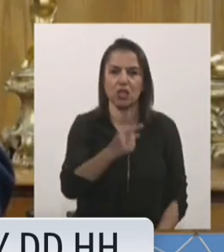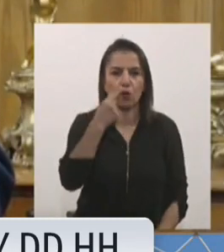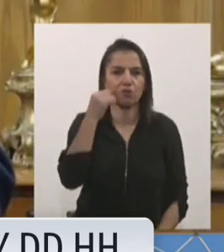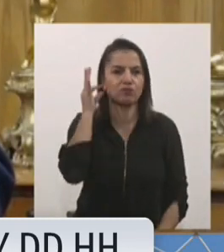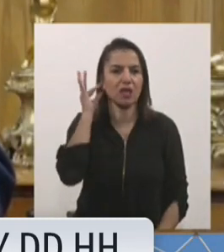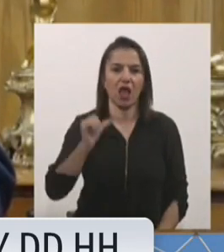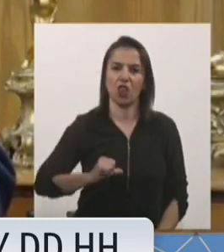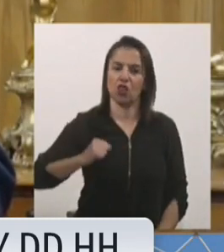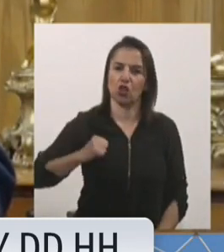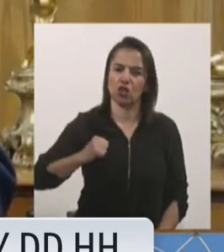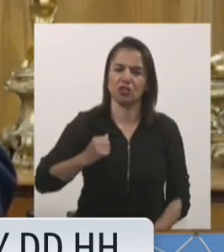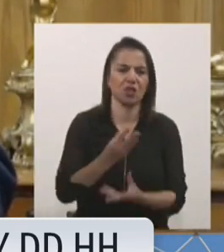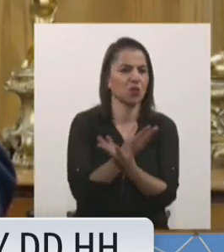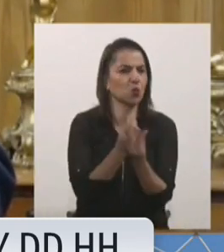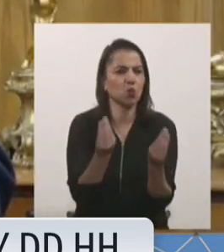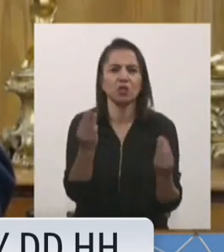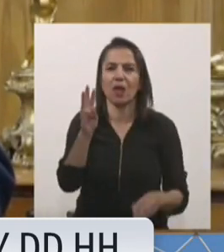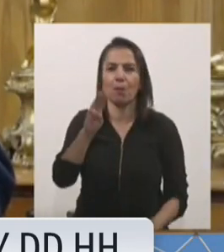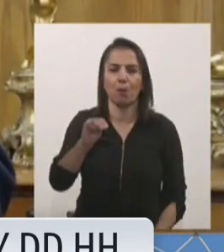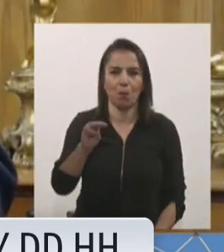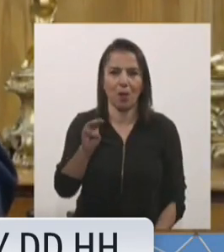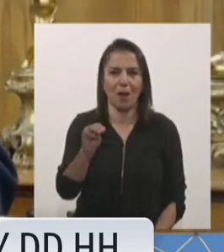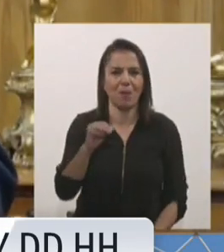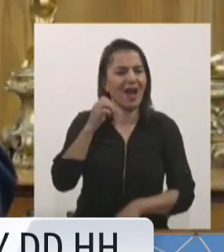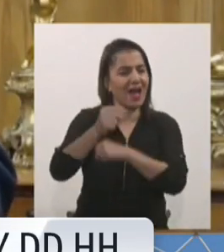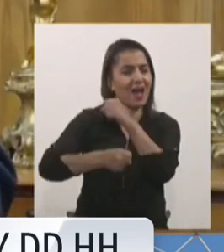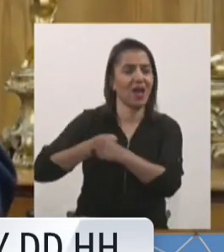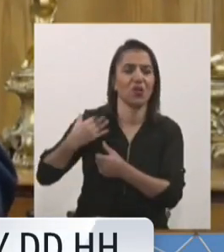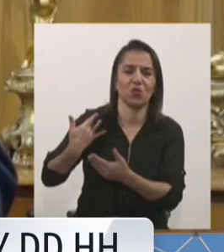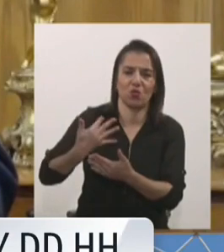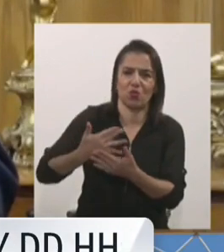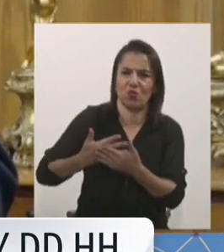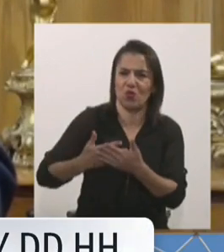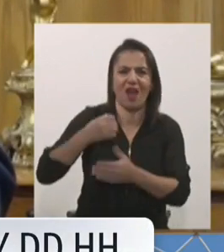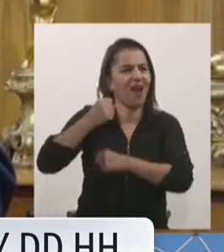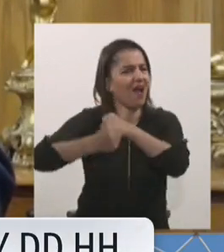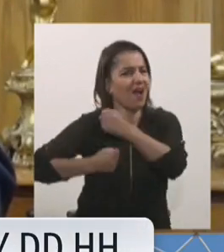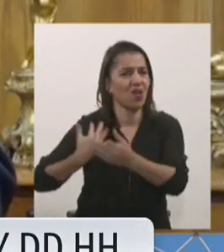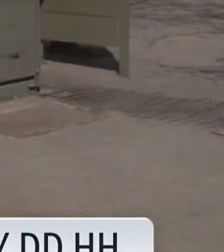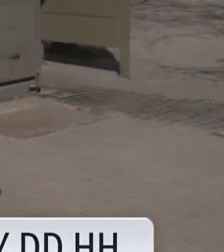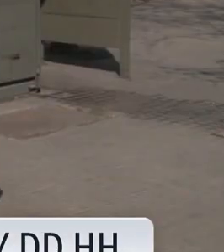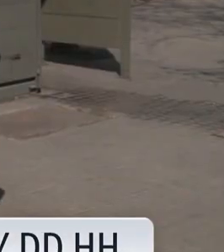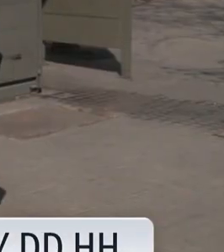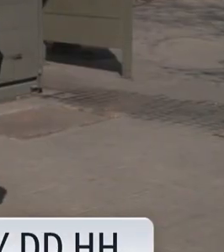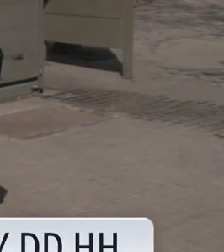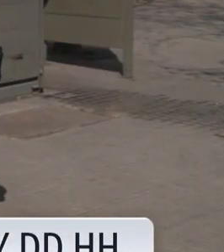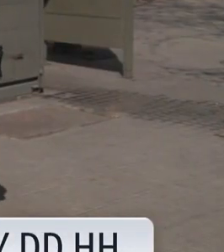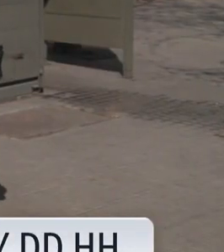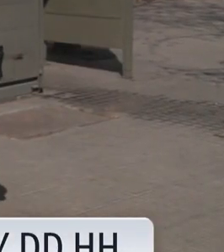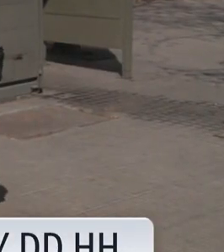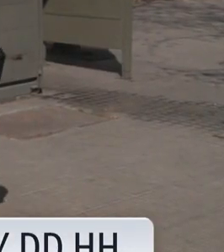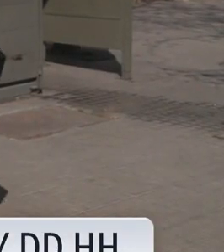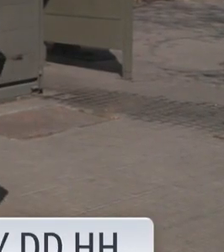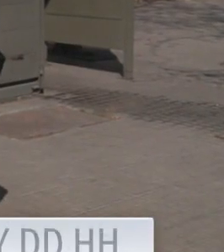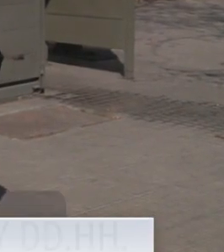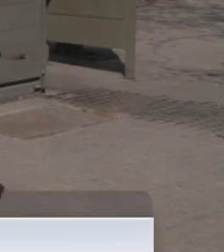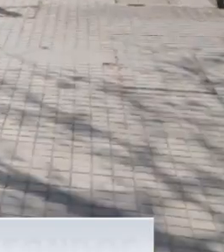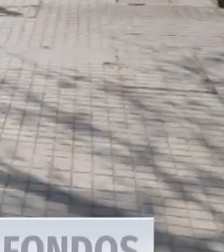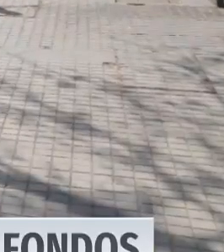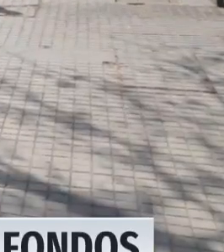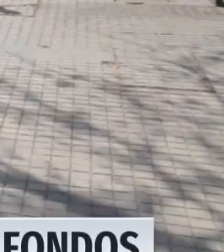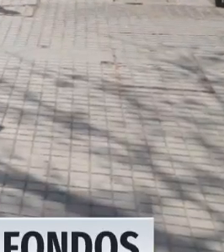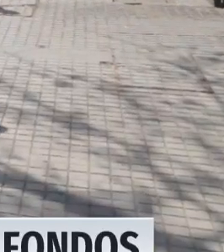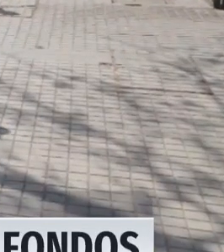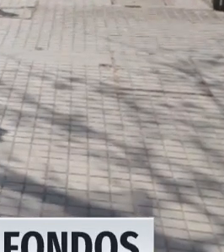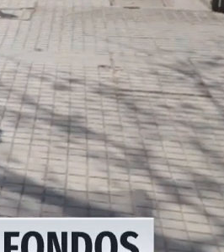adolescentes y a muchas mamás que llevan años esperando que esto ocurra. Millones de personas están recibiendo parte de